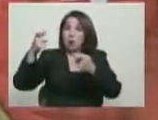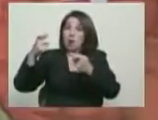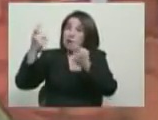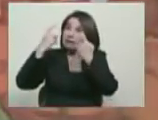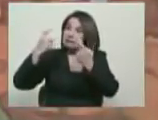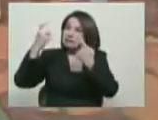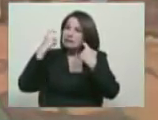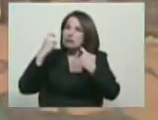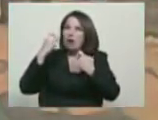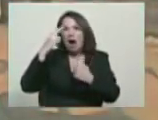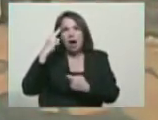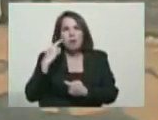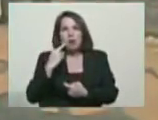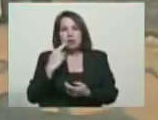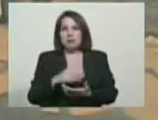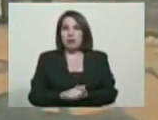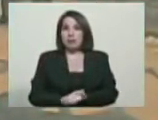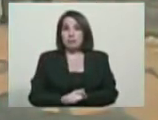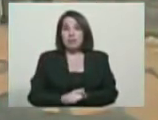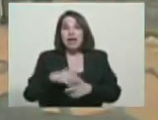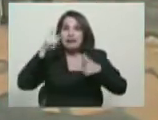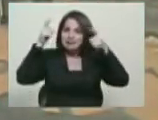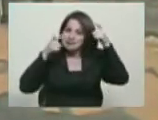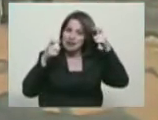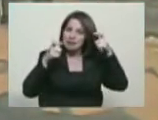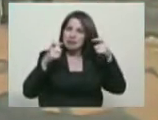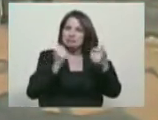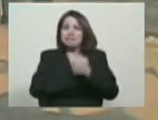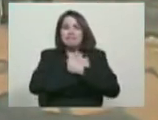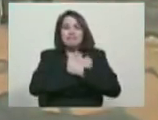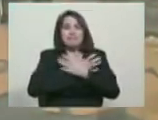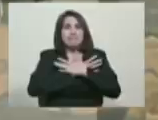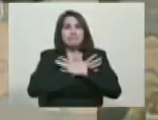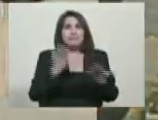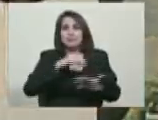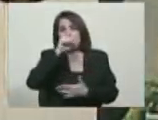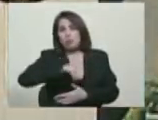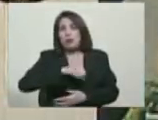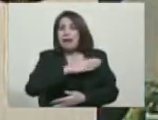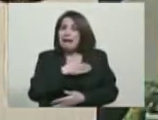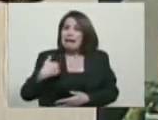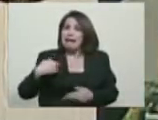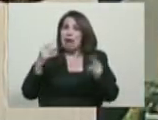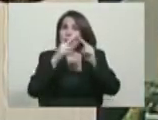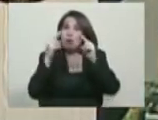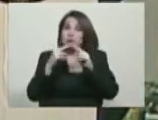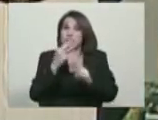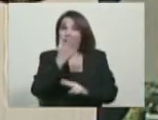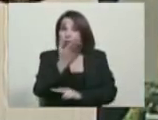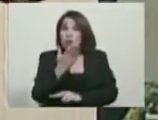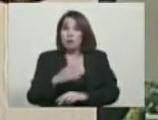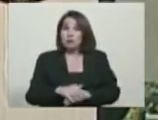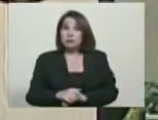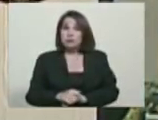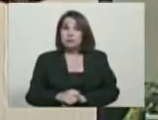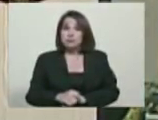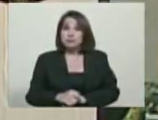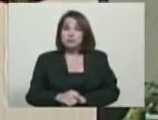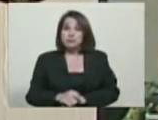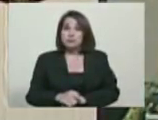usted? Me consta, porque en el año 2010, noviembre